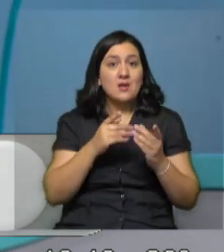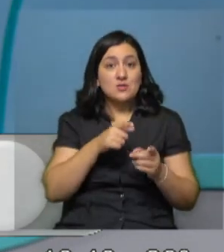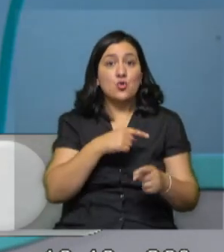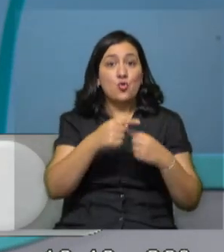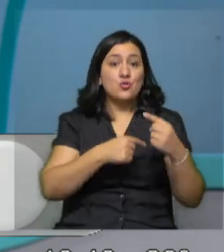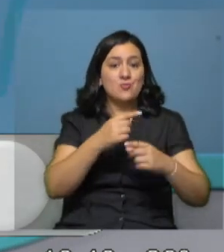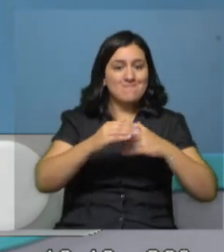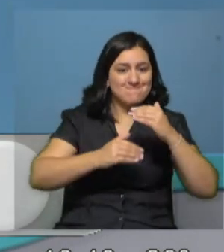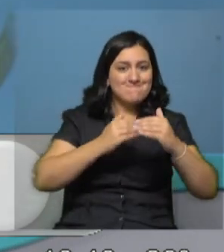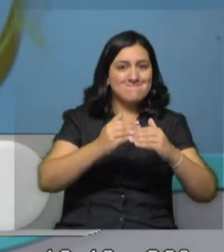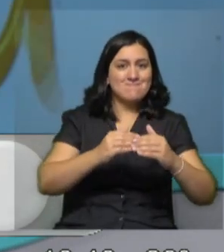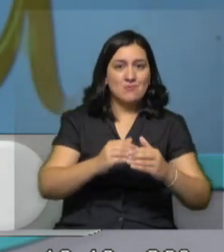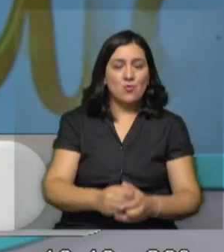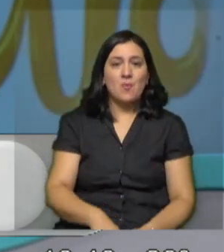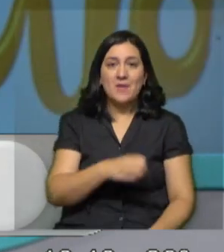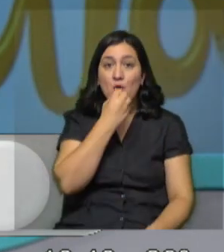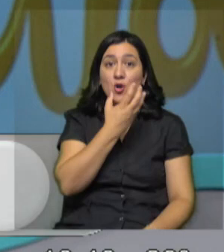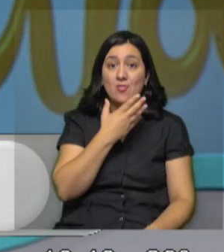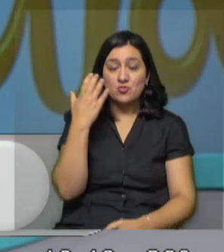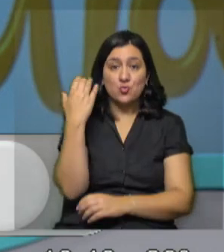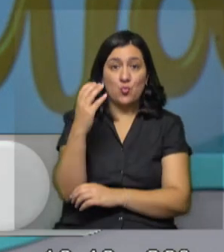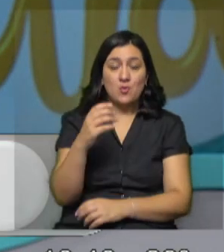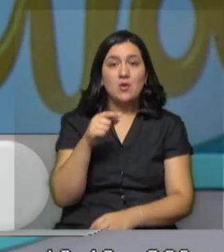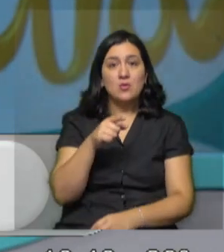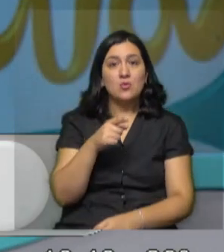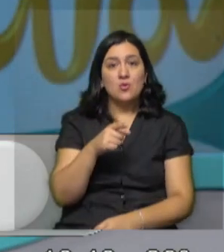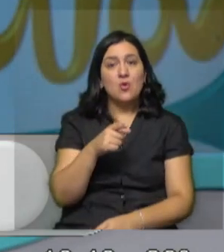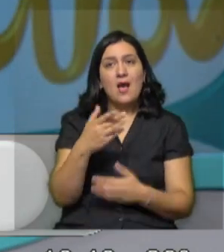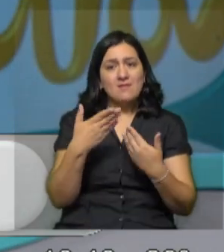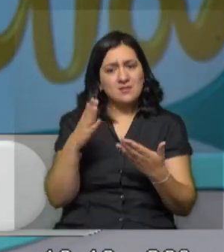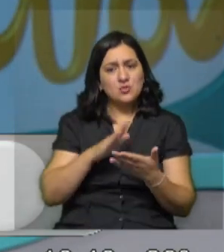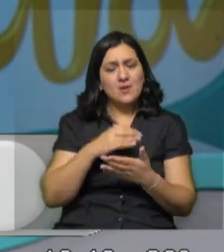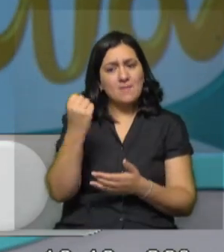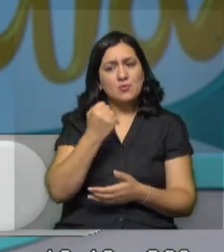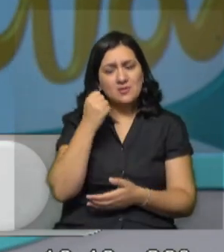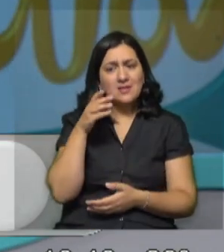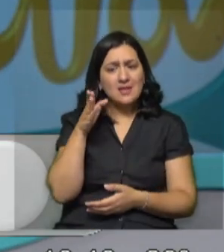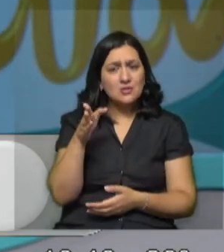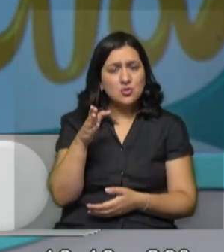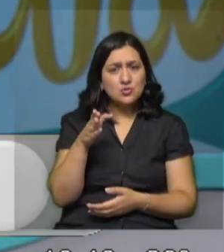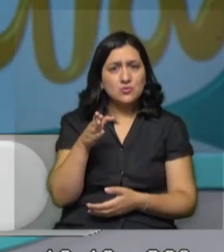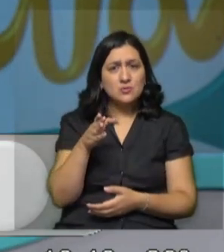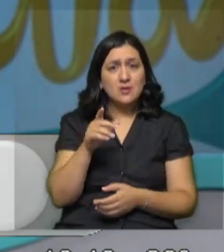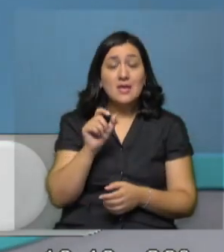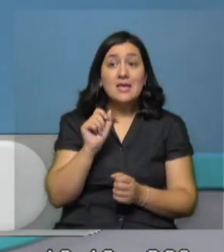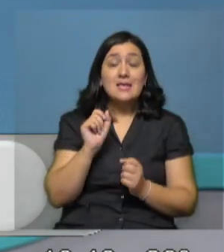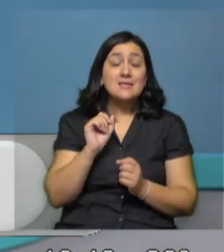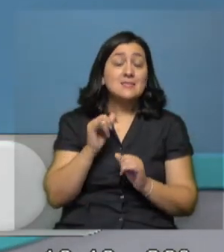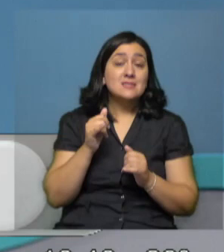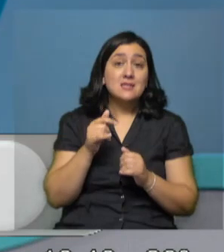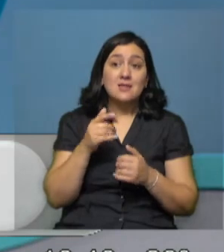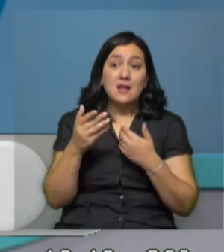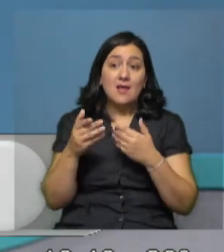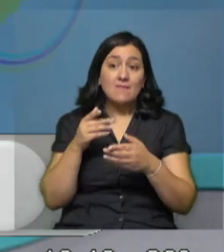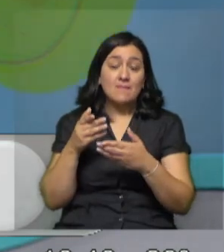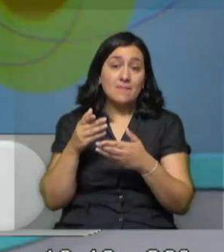siguen creciendo en sus clubes, y vos has sido como muy contundente en la importancia de eso, de que ellos puedan ir, sin meterte en el trabajo de los técnicos de primera, no, por